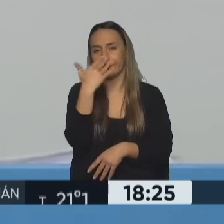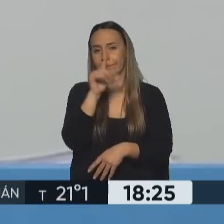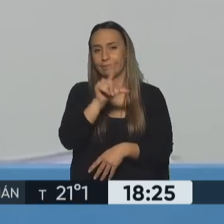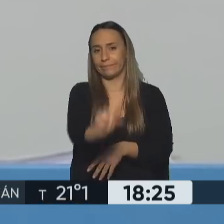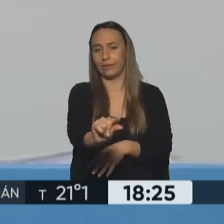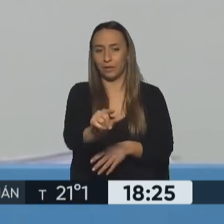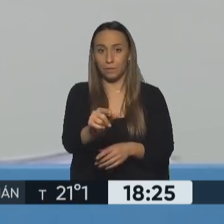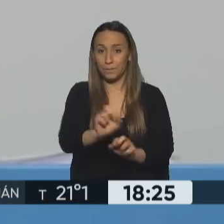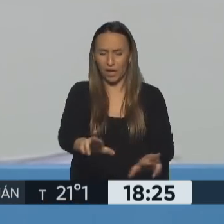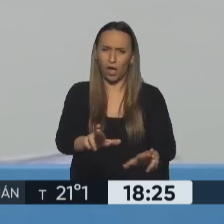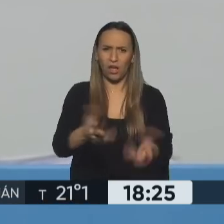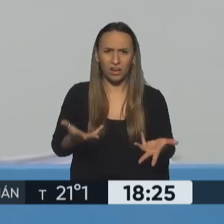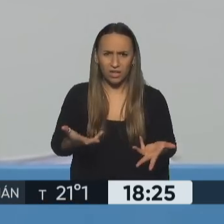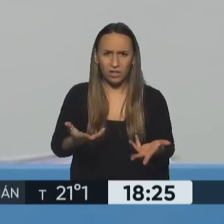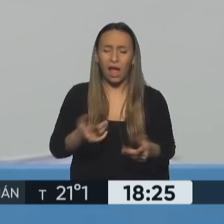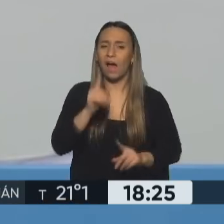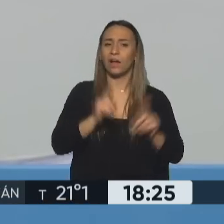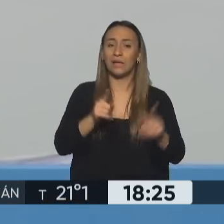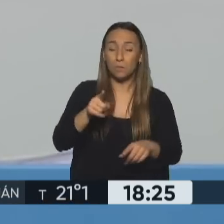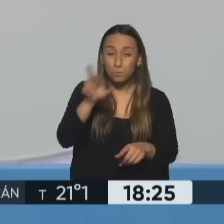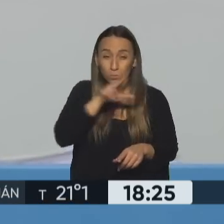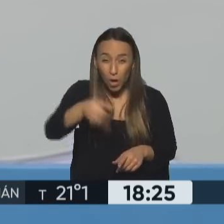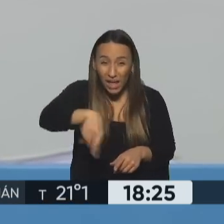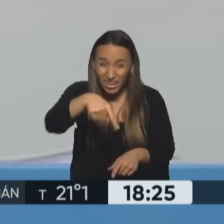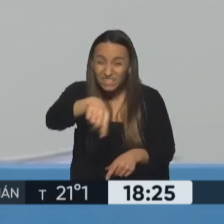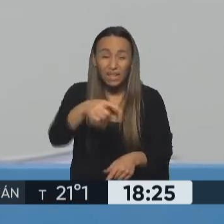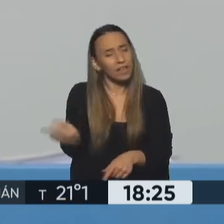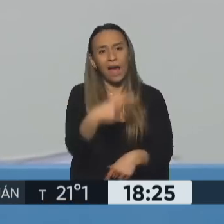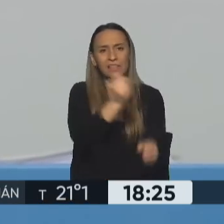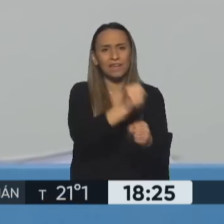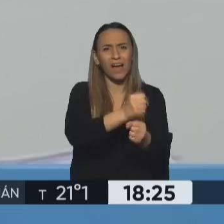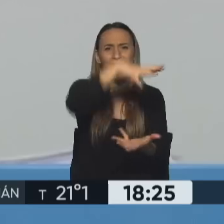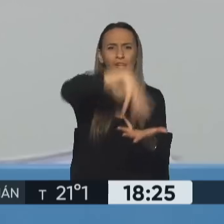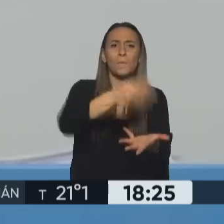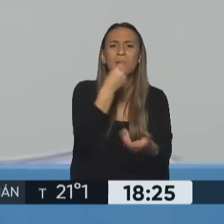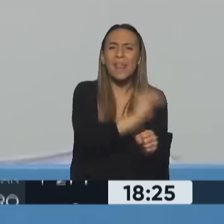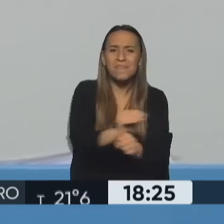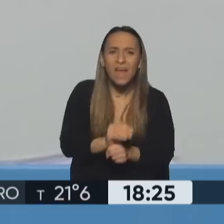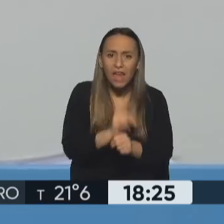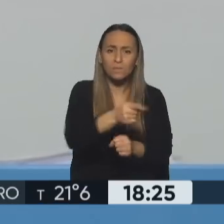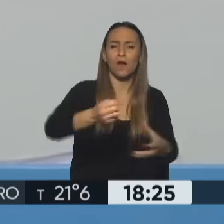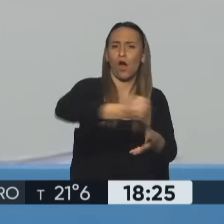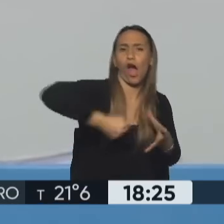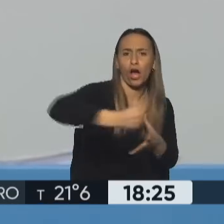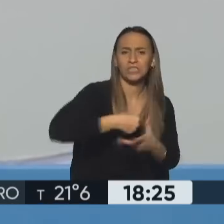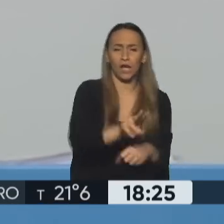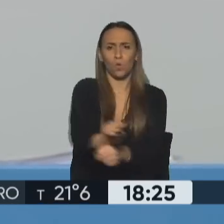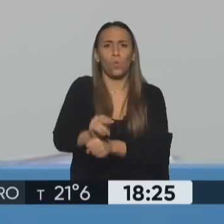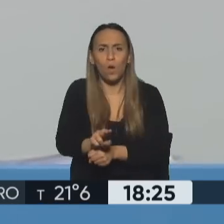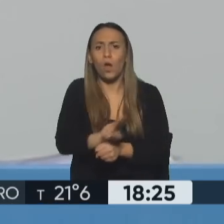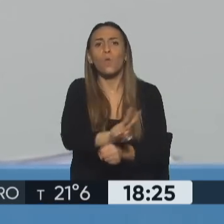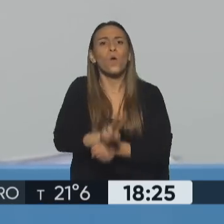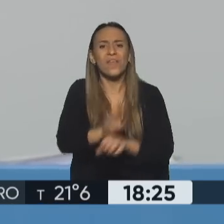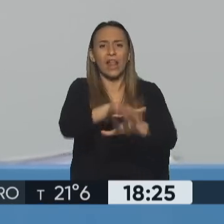prácticas misóginas y machistas, son las que revuelven las ollas en los merenderos, son las que cuidan a los pibes y son las que siempre tienen que ir a laburar. Los